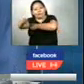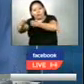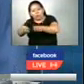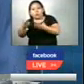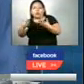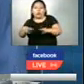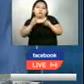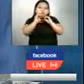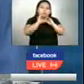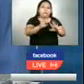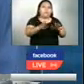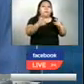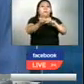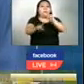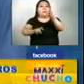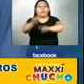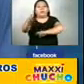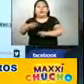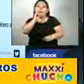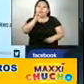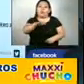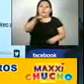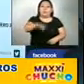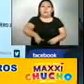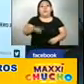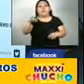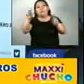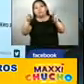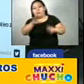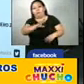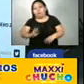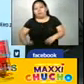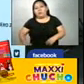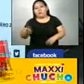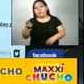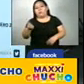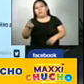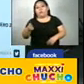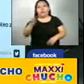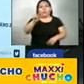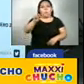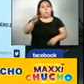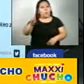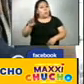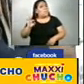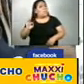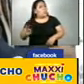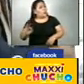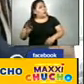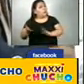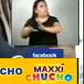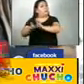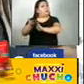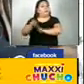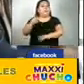reciente encuesta determinó que la situación económica del país durante 2021 ha mejorado, según